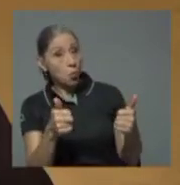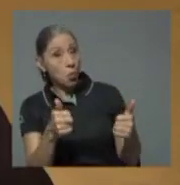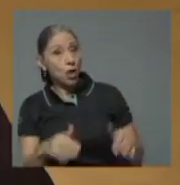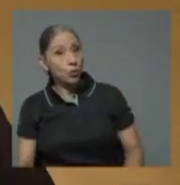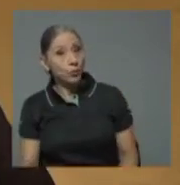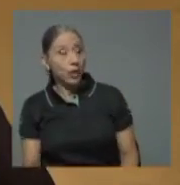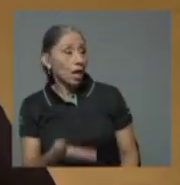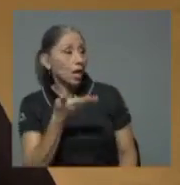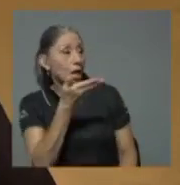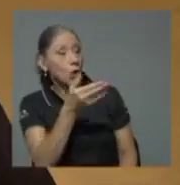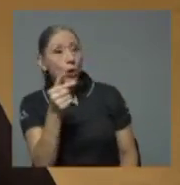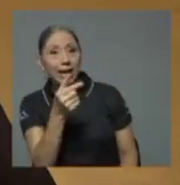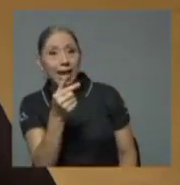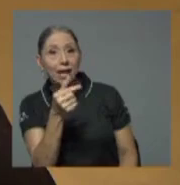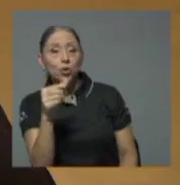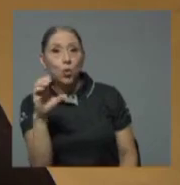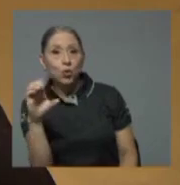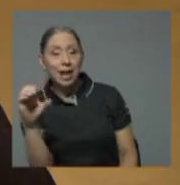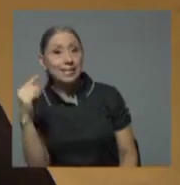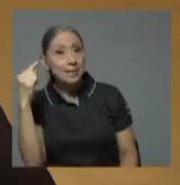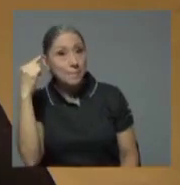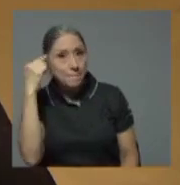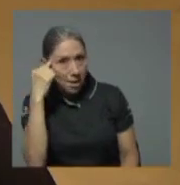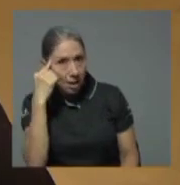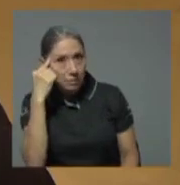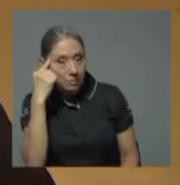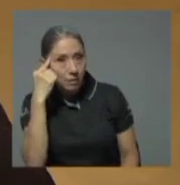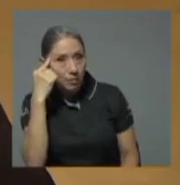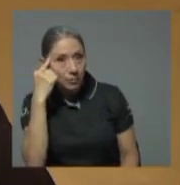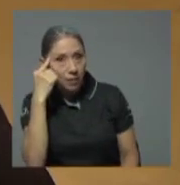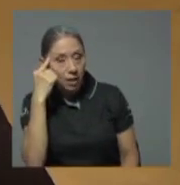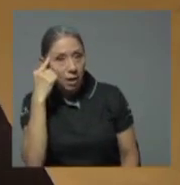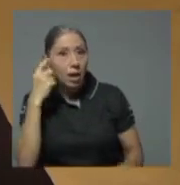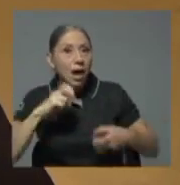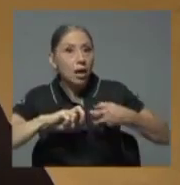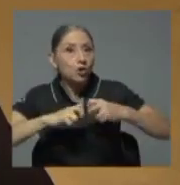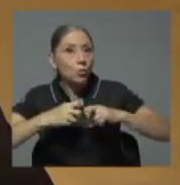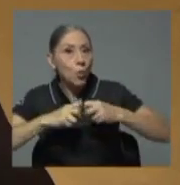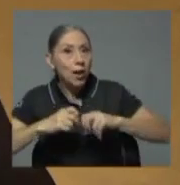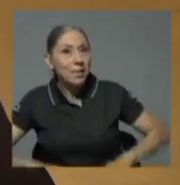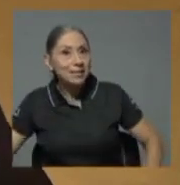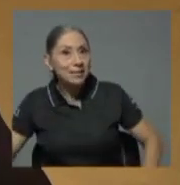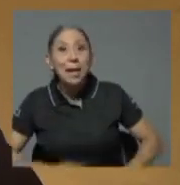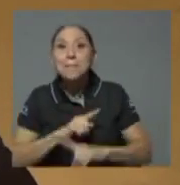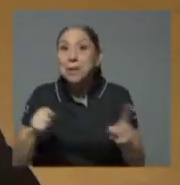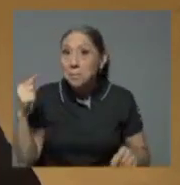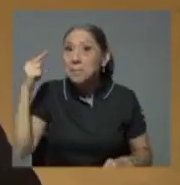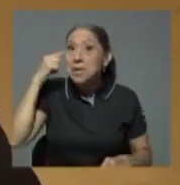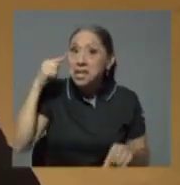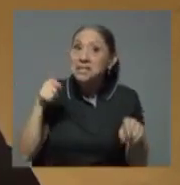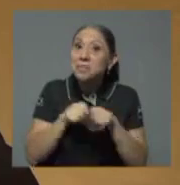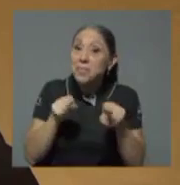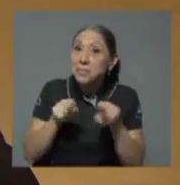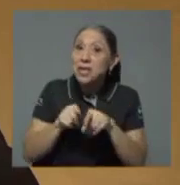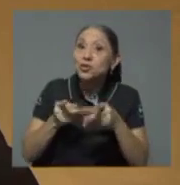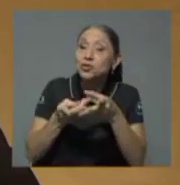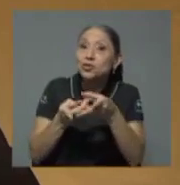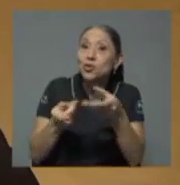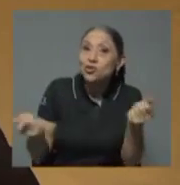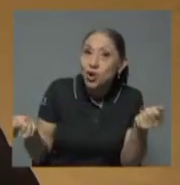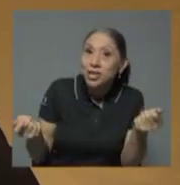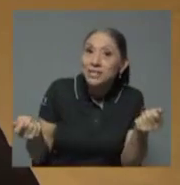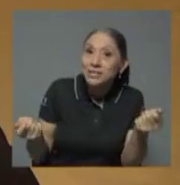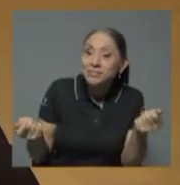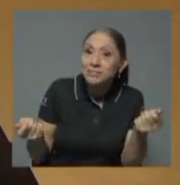don Gerardo Corrales piensa en los problemas, pero piensa en las soluciones y las instrumenta con